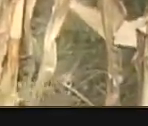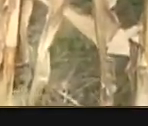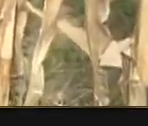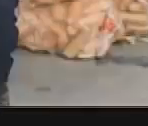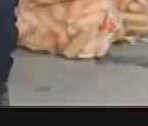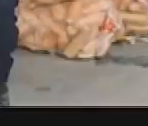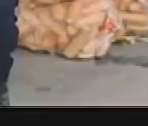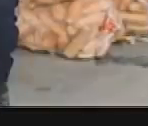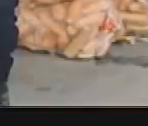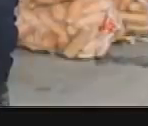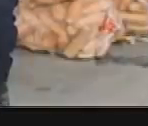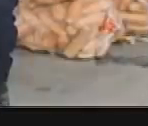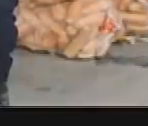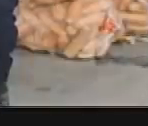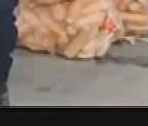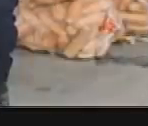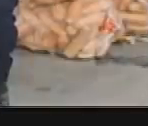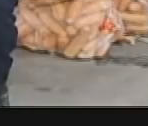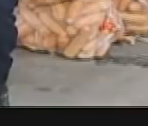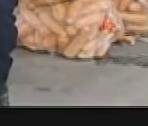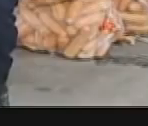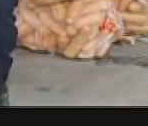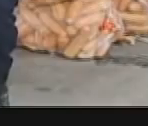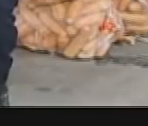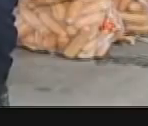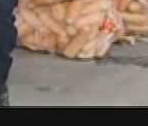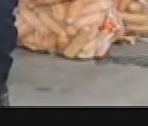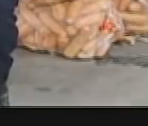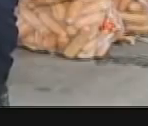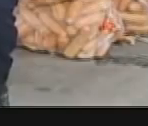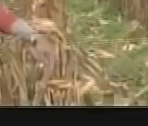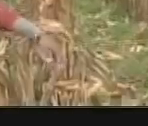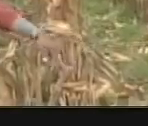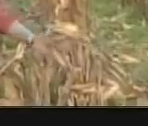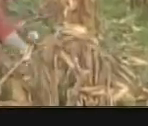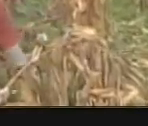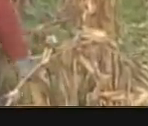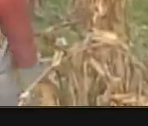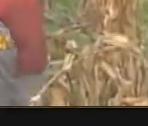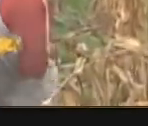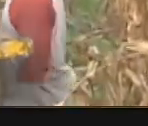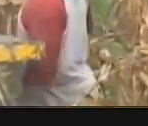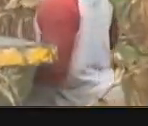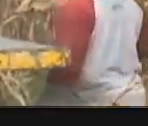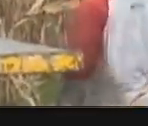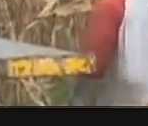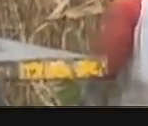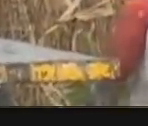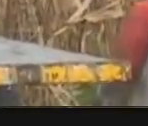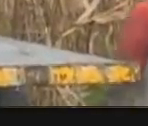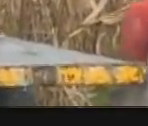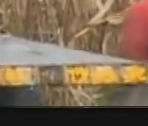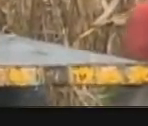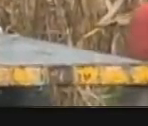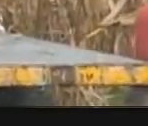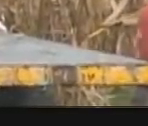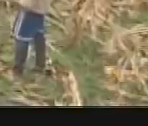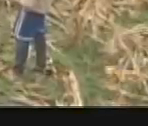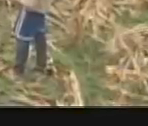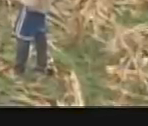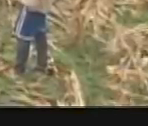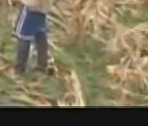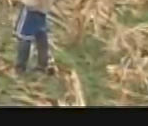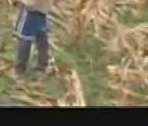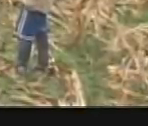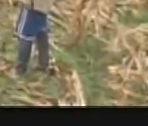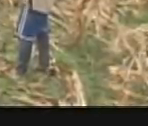clasificando la semilla. Como venezolano, como campesino y como productor, se siente uno orgulloso de haber producido esta semilla.